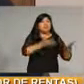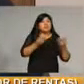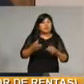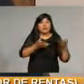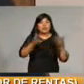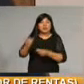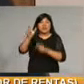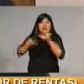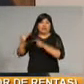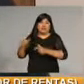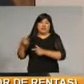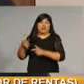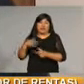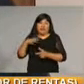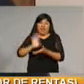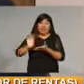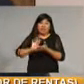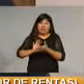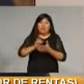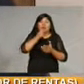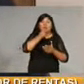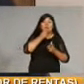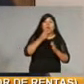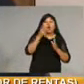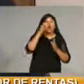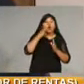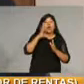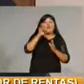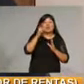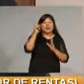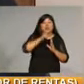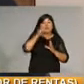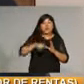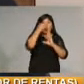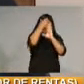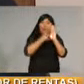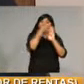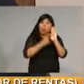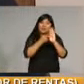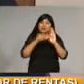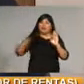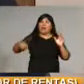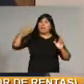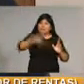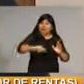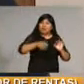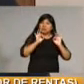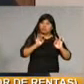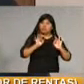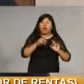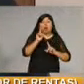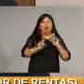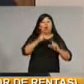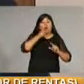contribuyente esto es beneficios de hasta un 90 por ciento en la reducción de intereses resarcitorios con planes de pago